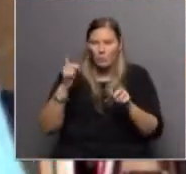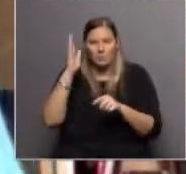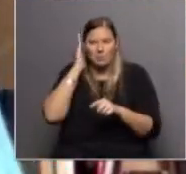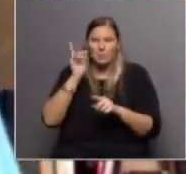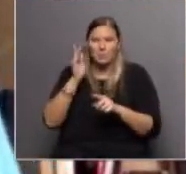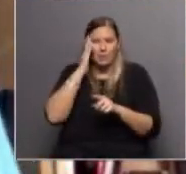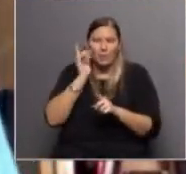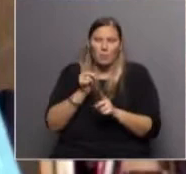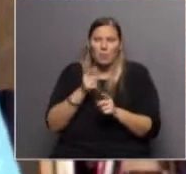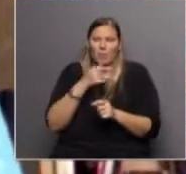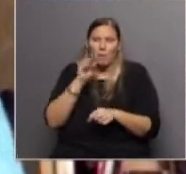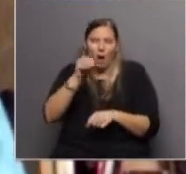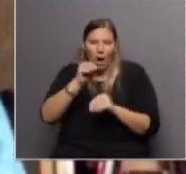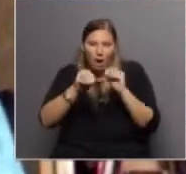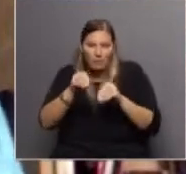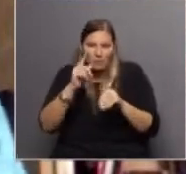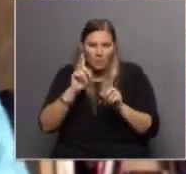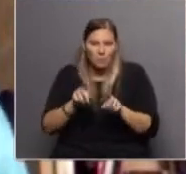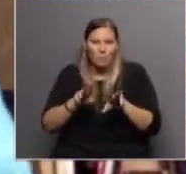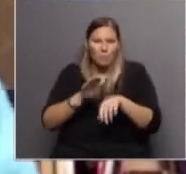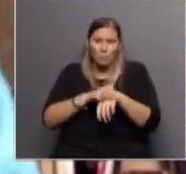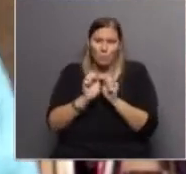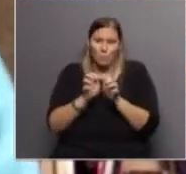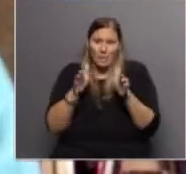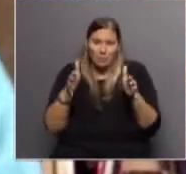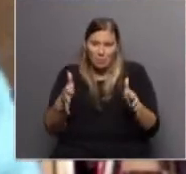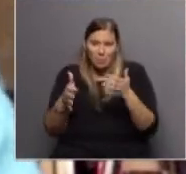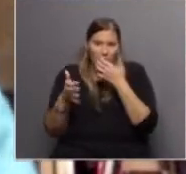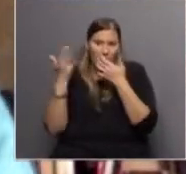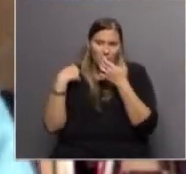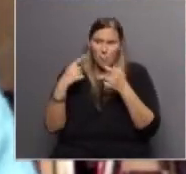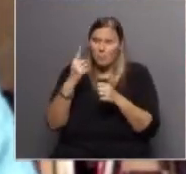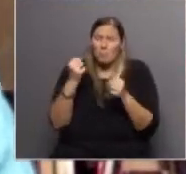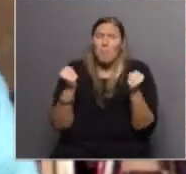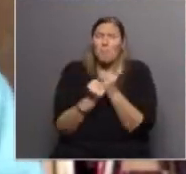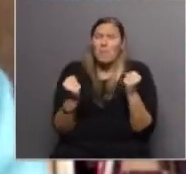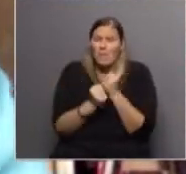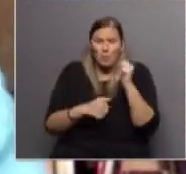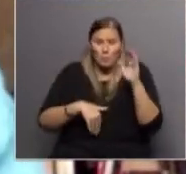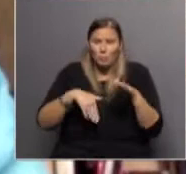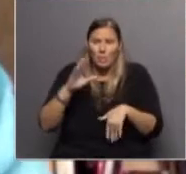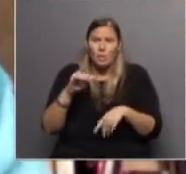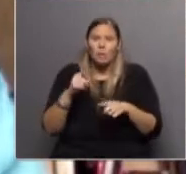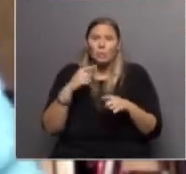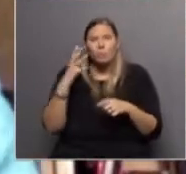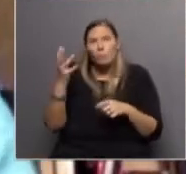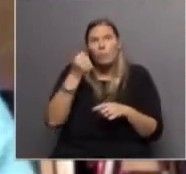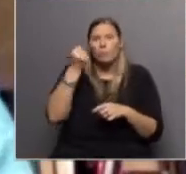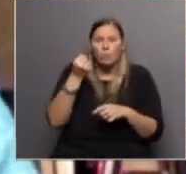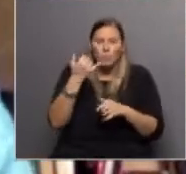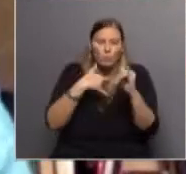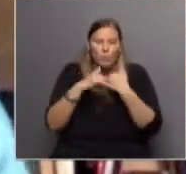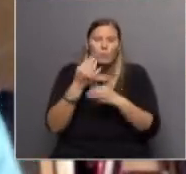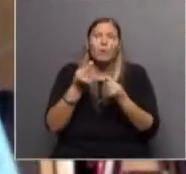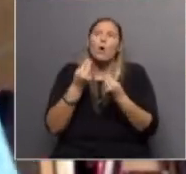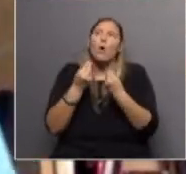y al mismo tiempo era comunicar en pandemia, donde Claro. al principio todo el mundo tenía mucho miedo. Entonces, bueno, encontramos estas cosas, pero ¿cómo las